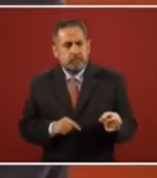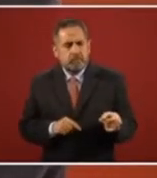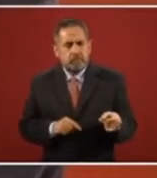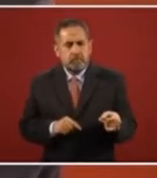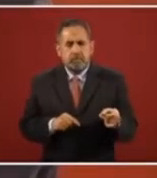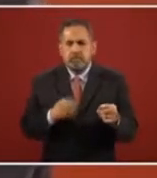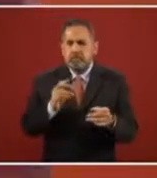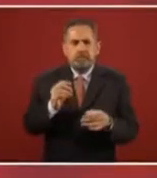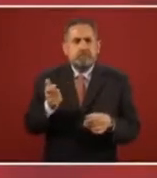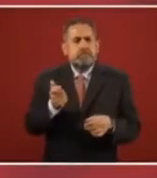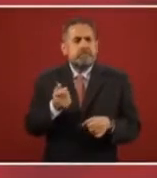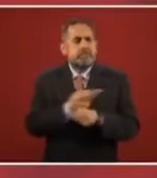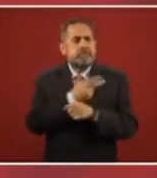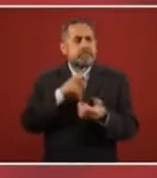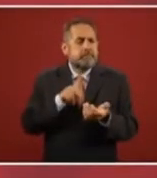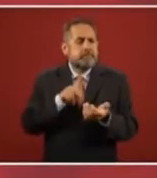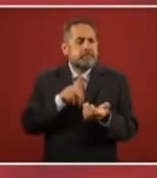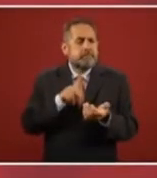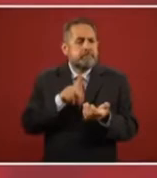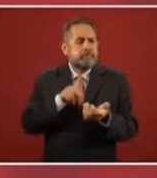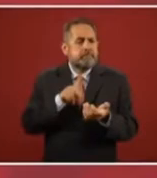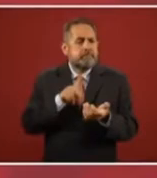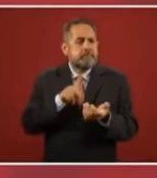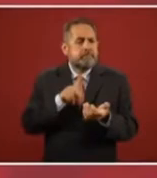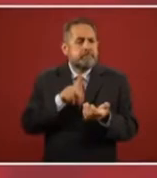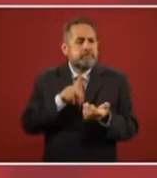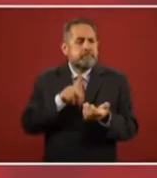o lo que está haciendo en materia de seguridad